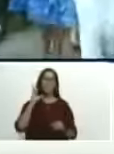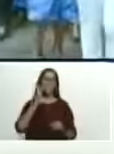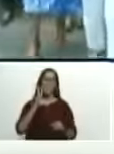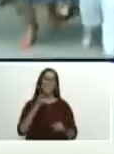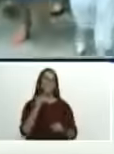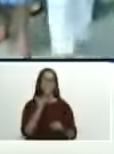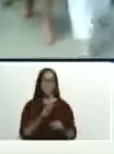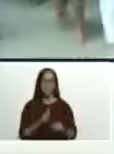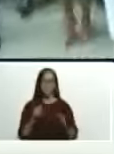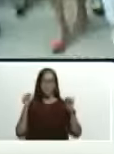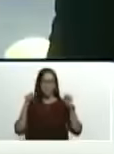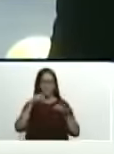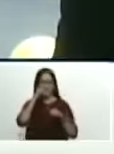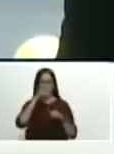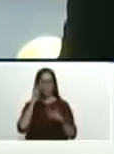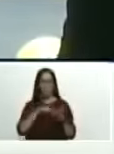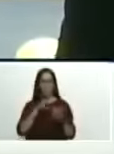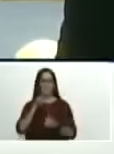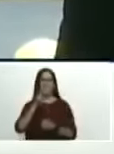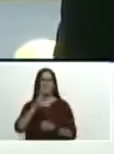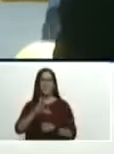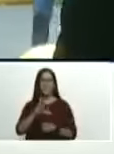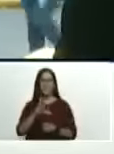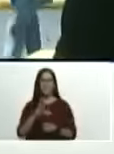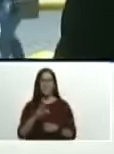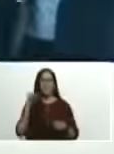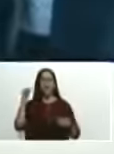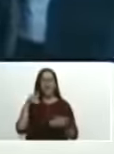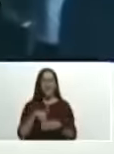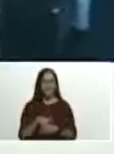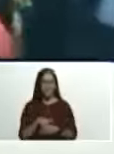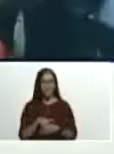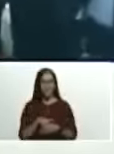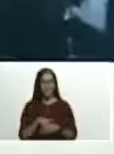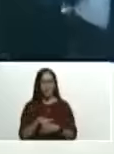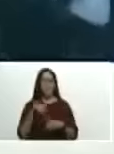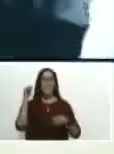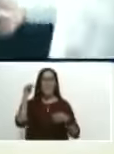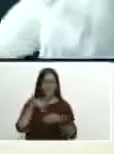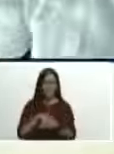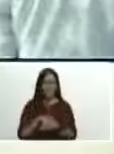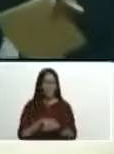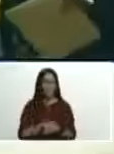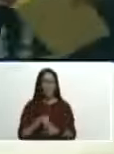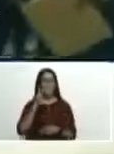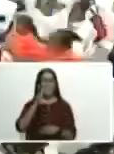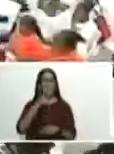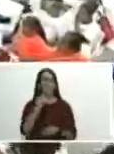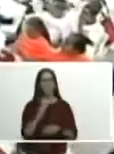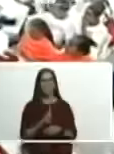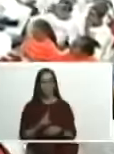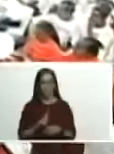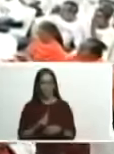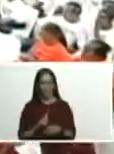diciembre de este año 2023 a elecciones. Elecciones 3 de diciembre.